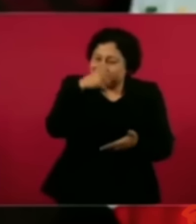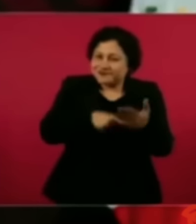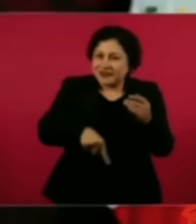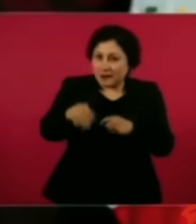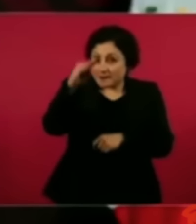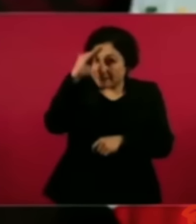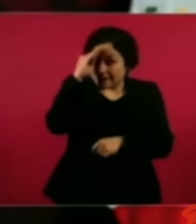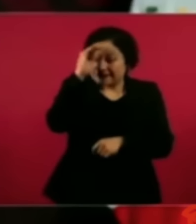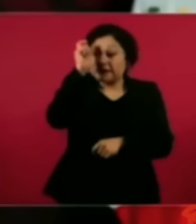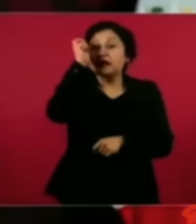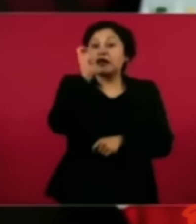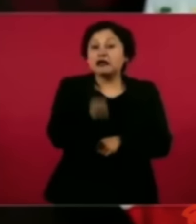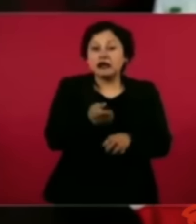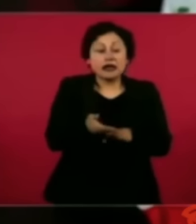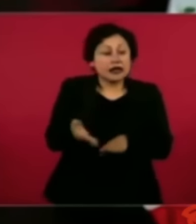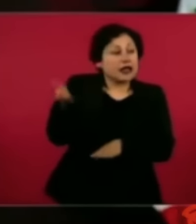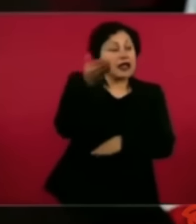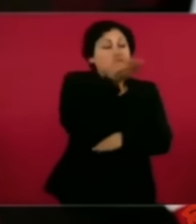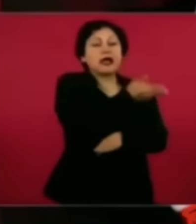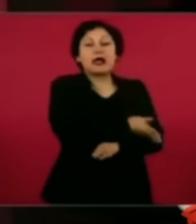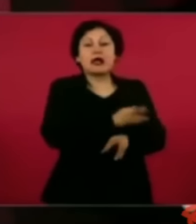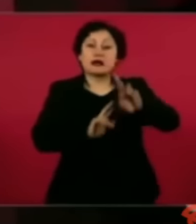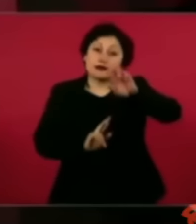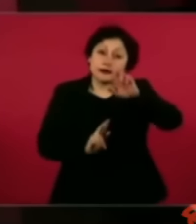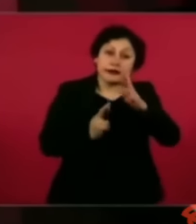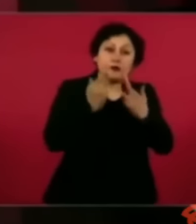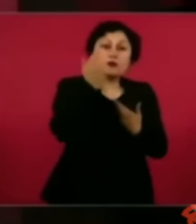representó la lucha por